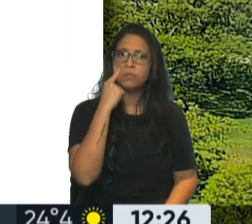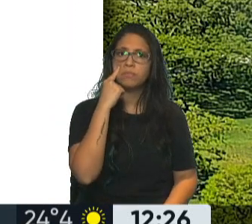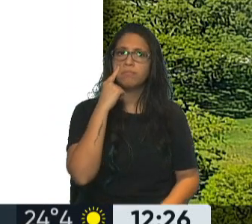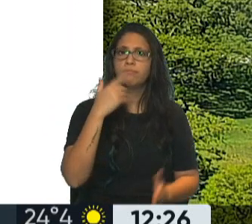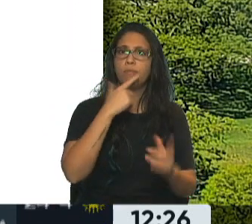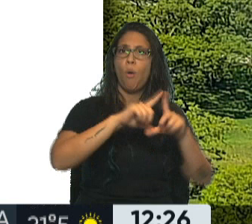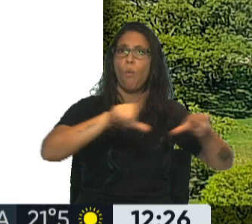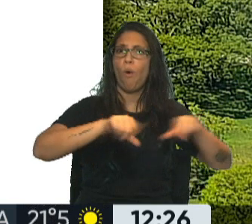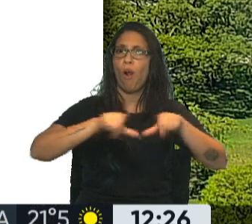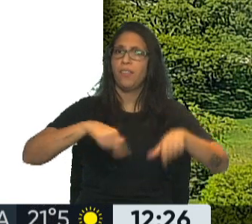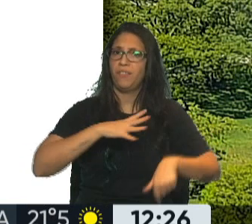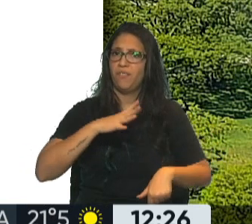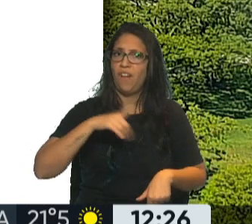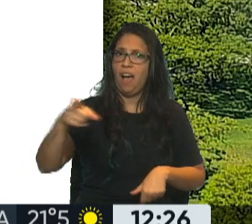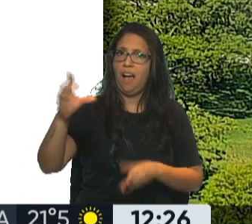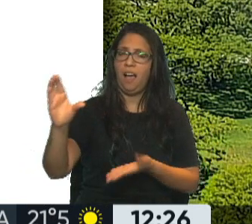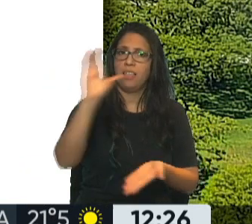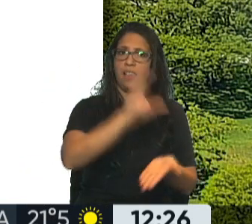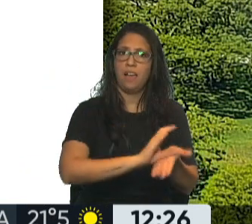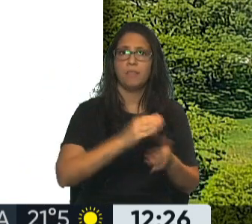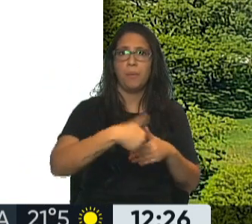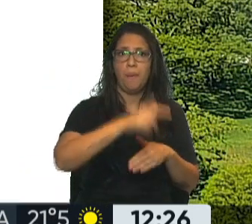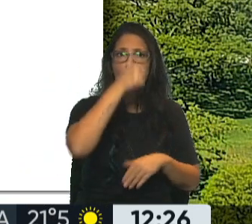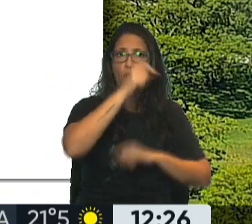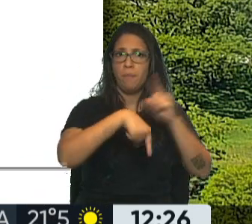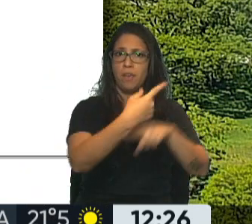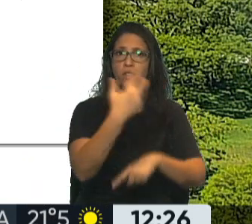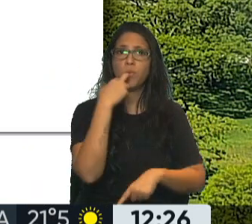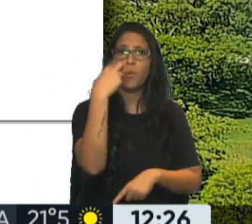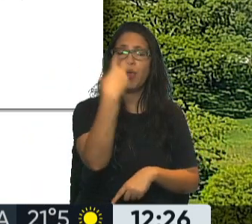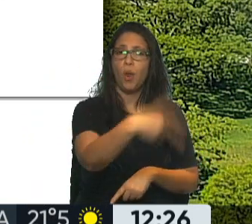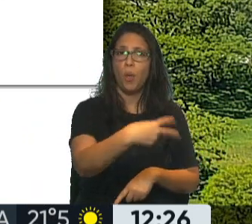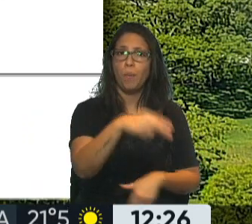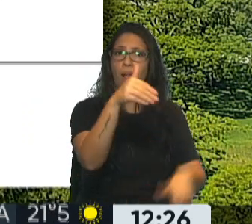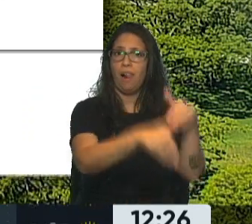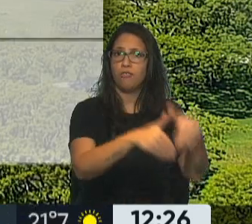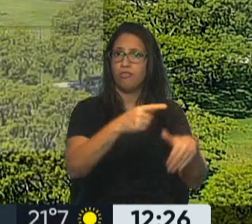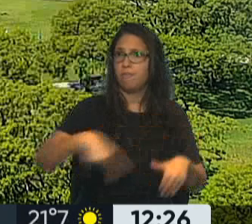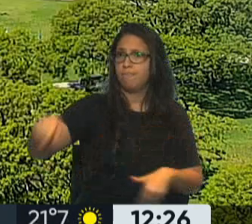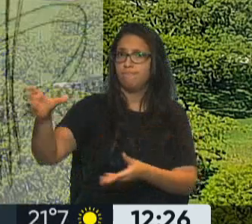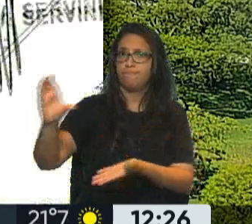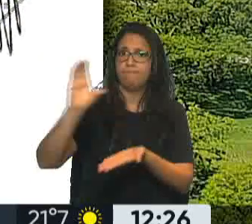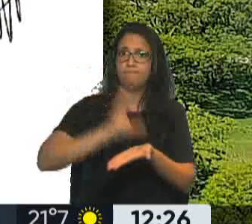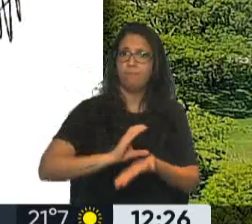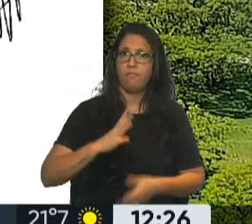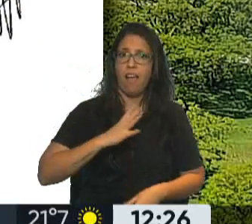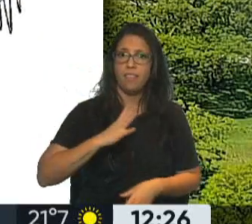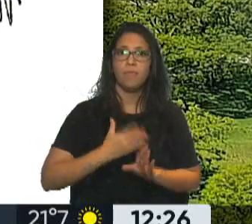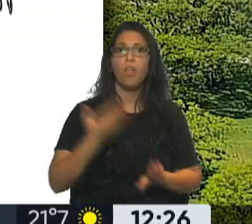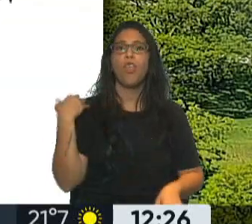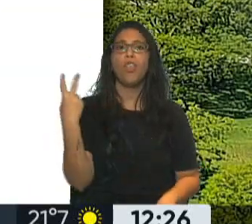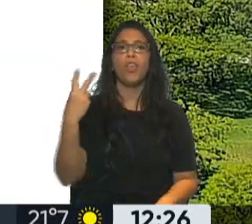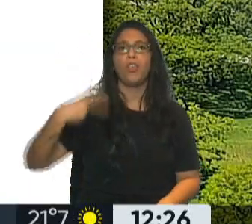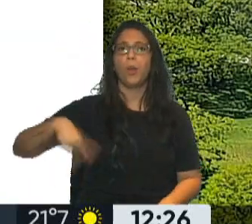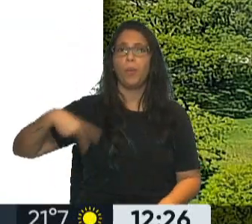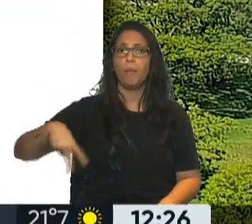boletas que podría ocurrir en las elecciones del próximo domingo 19 de noviembre, teniendo en cuenta que el pasado 2 de noviembre